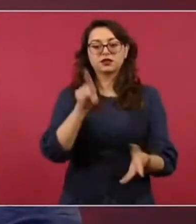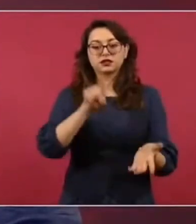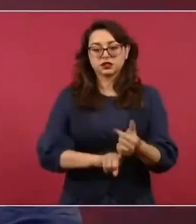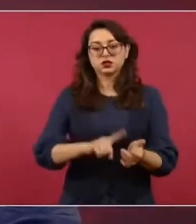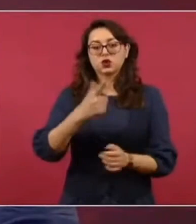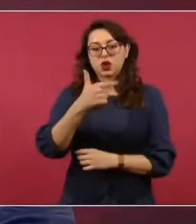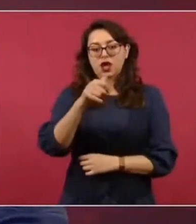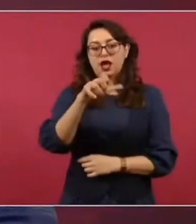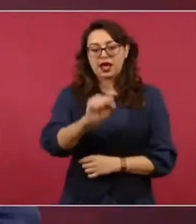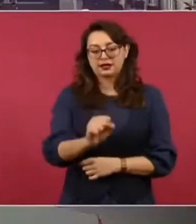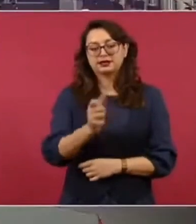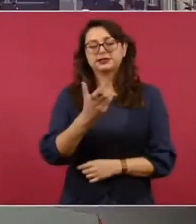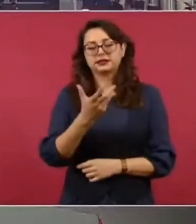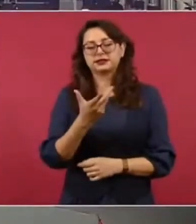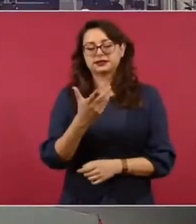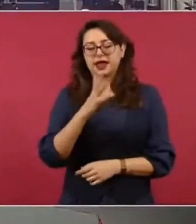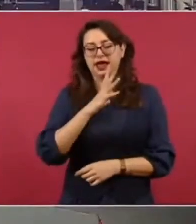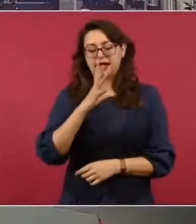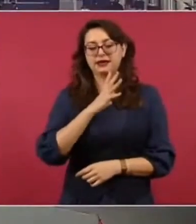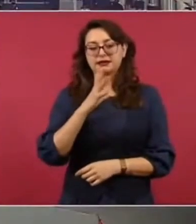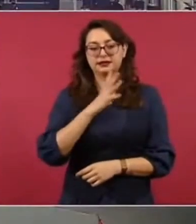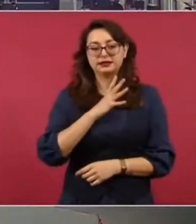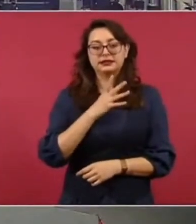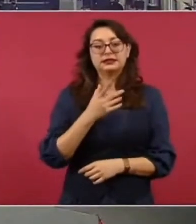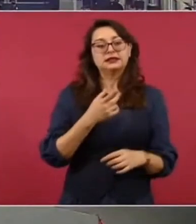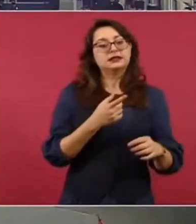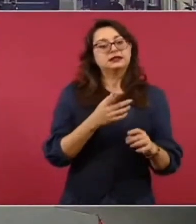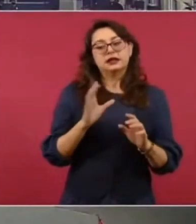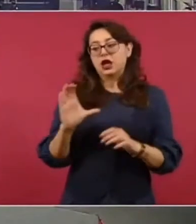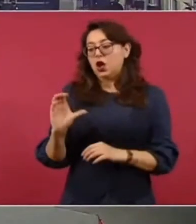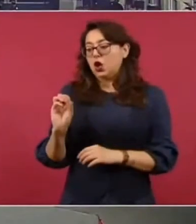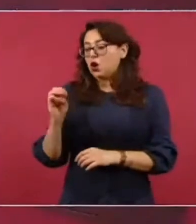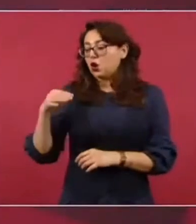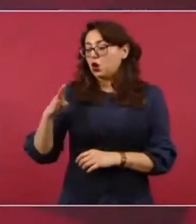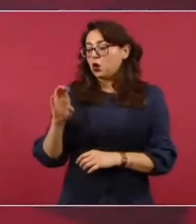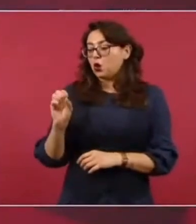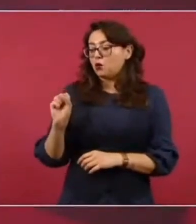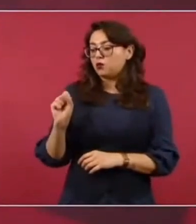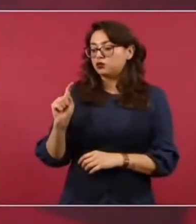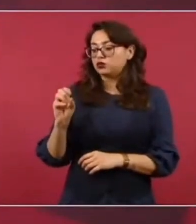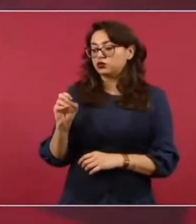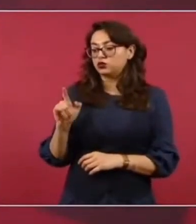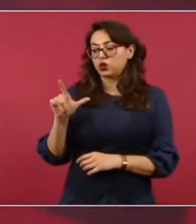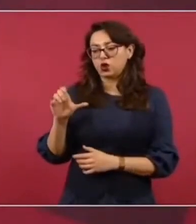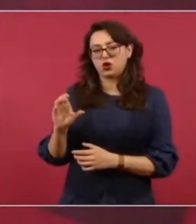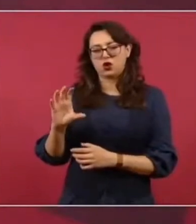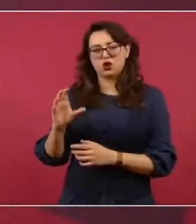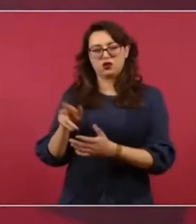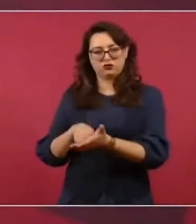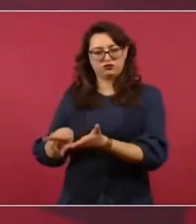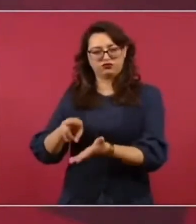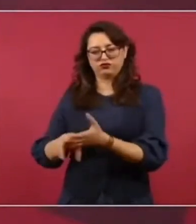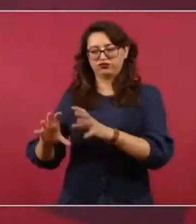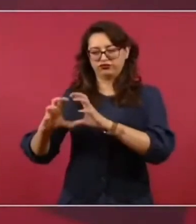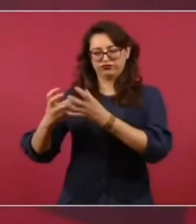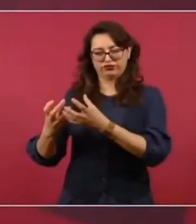Para termoeléctricas, pero no combustóleo, no carbón, por